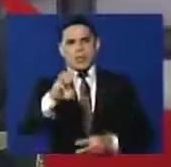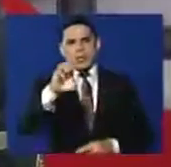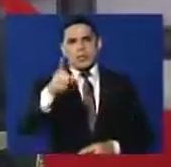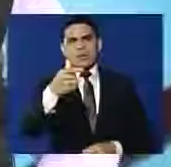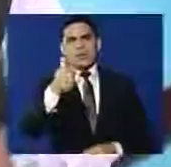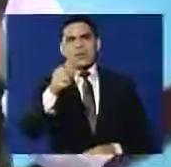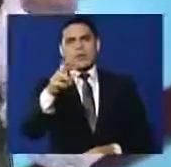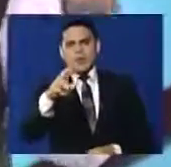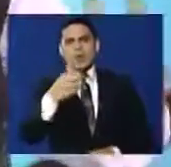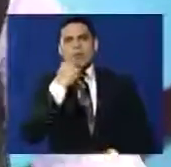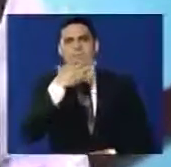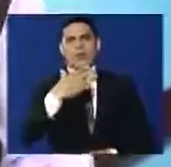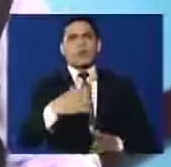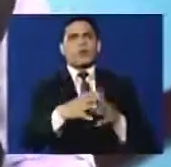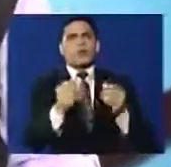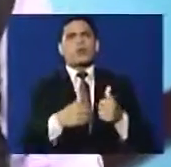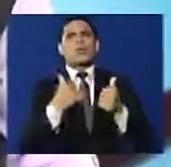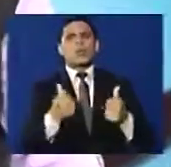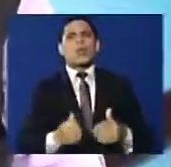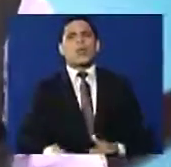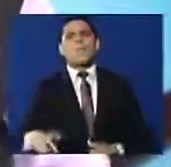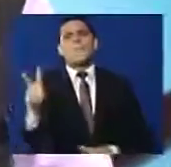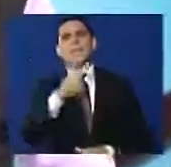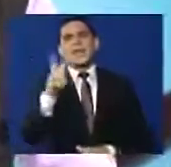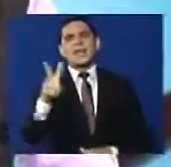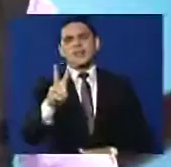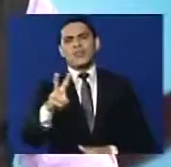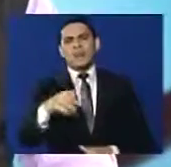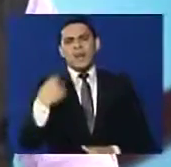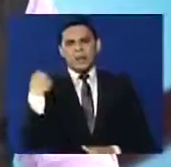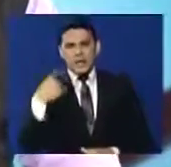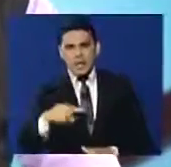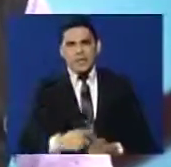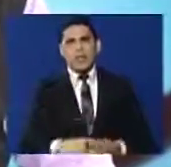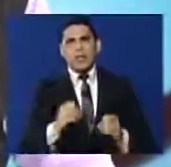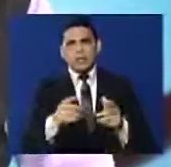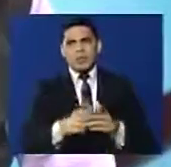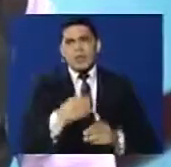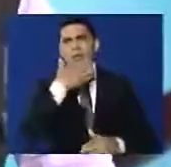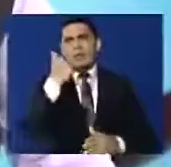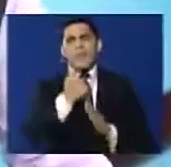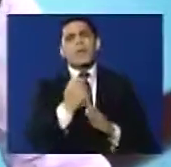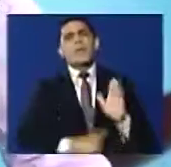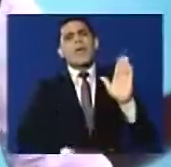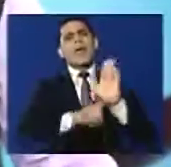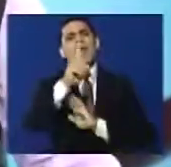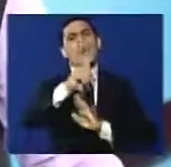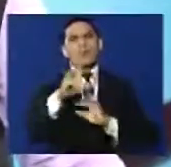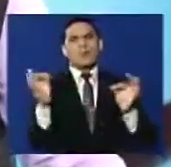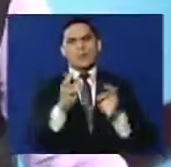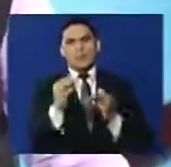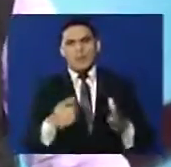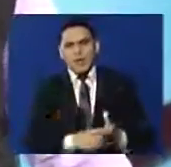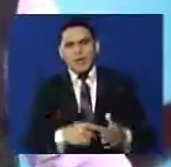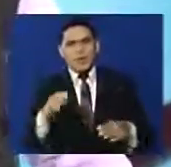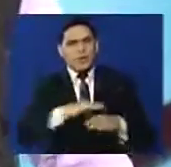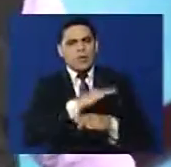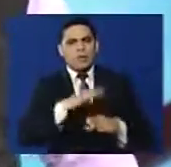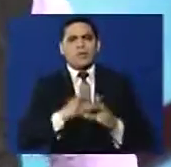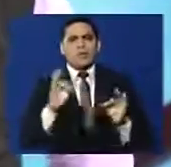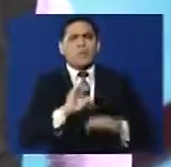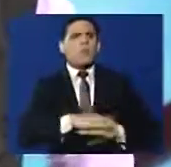Claro, no, este me parece estupendo, Este país lo que ha tenido es la posibilidad de estar mucho más allá de donde está y no ha sucedido